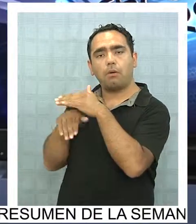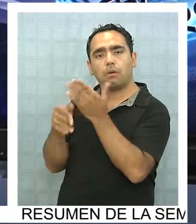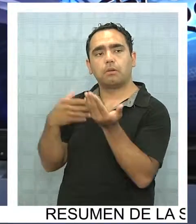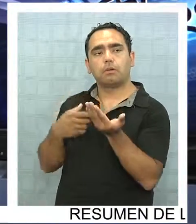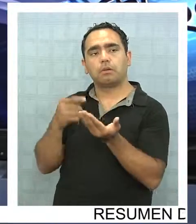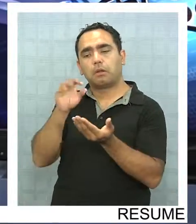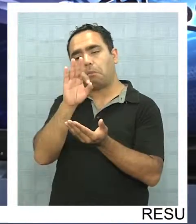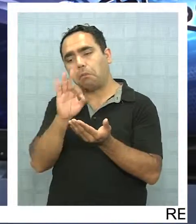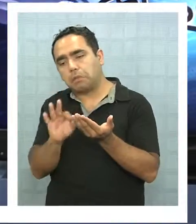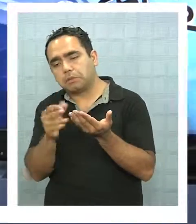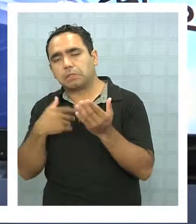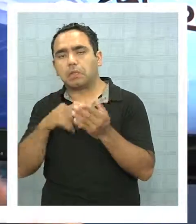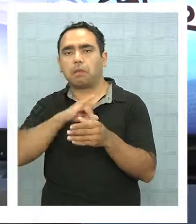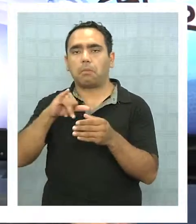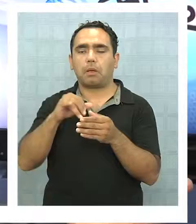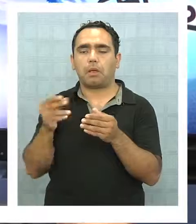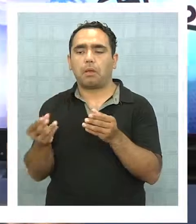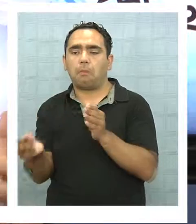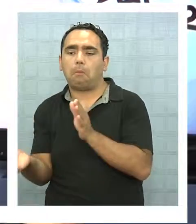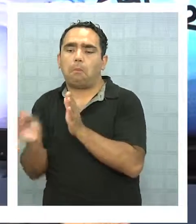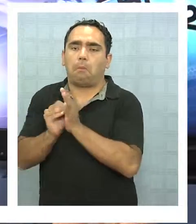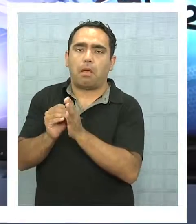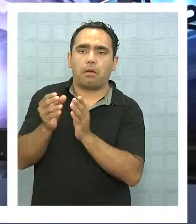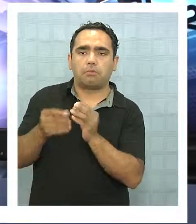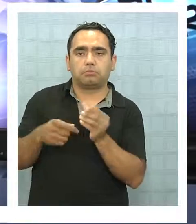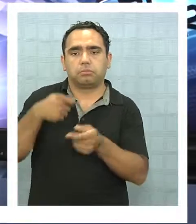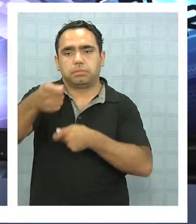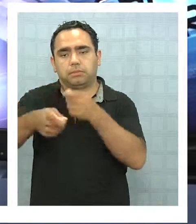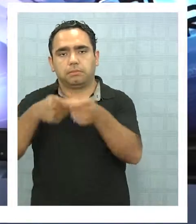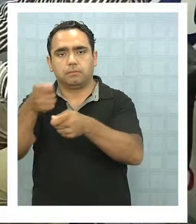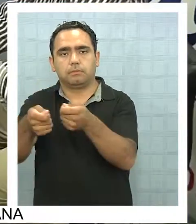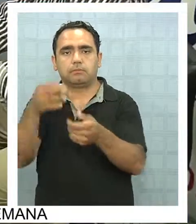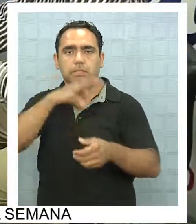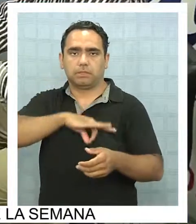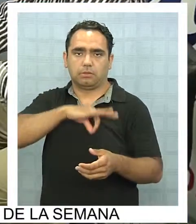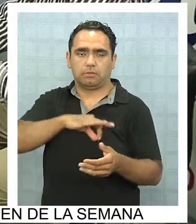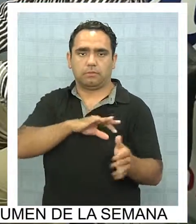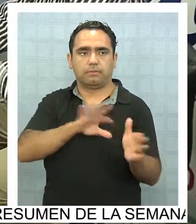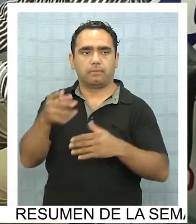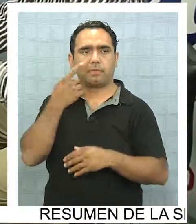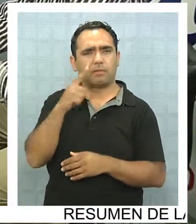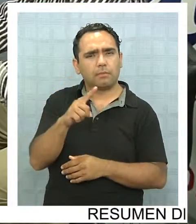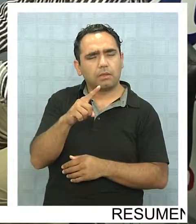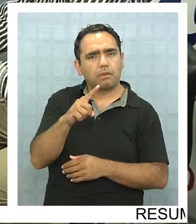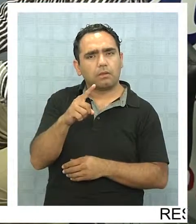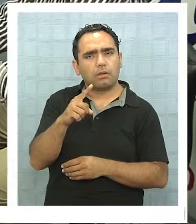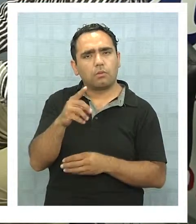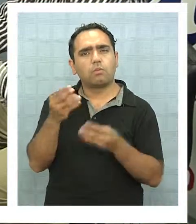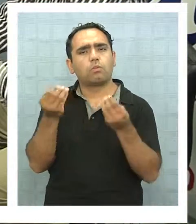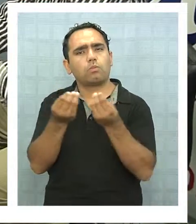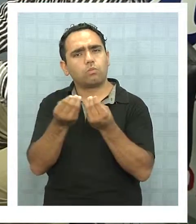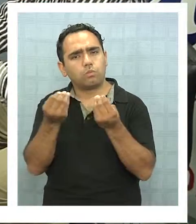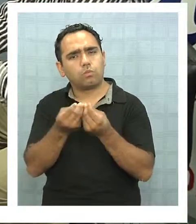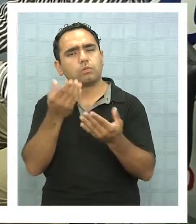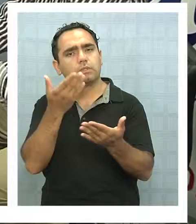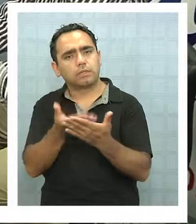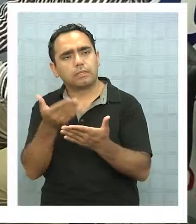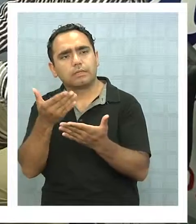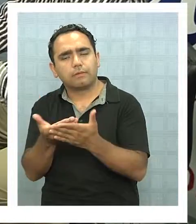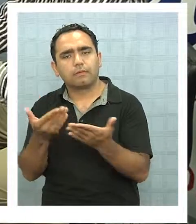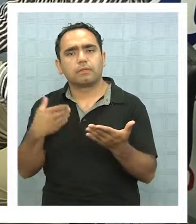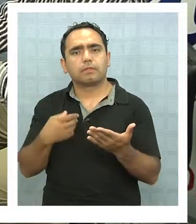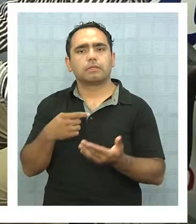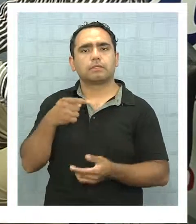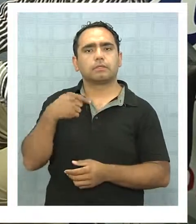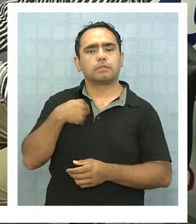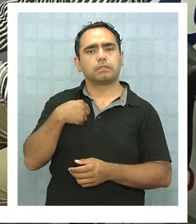tal interés, después, tal fondo y con eso tal pensión. Pero sin embargo, muchas veces cuando una cosa que